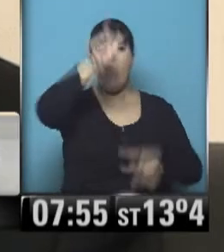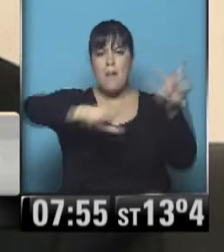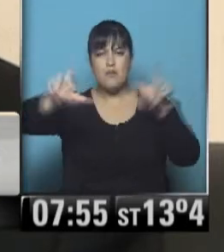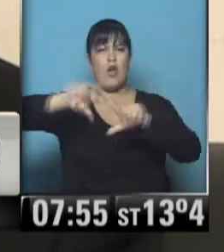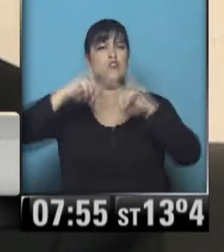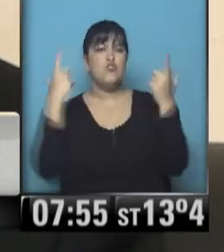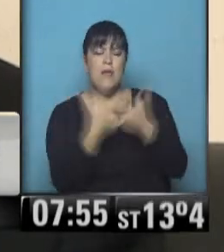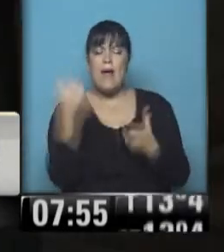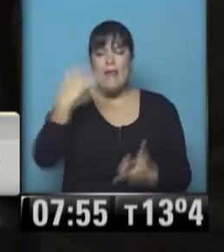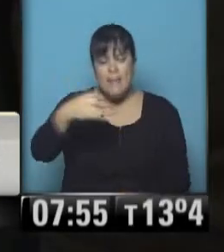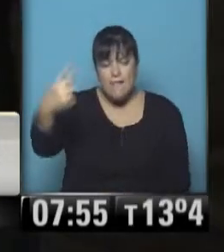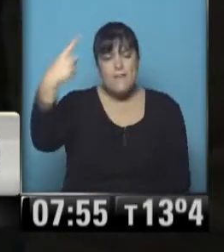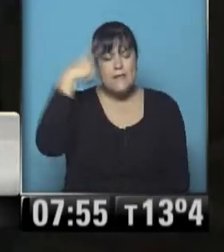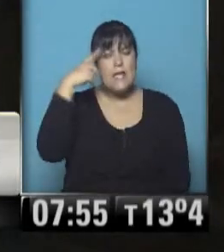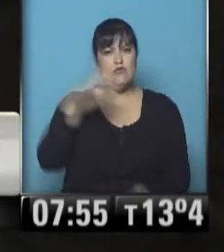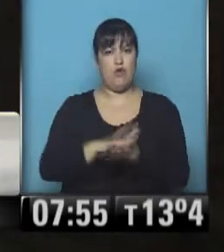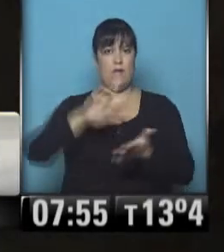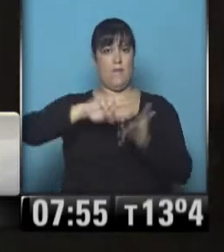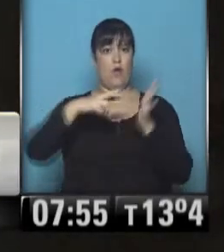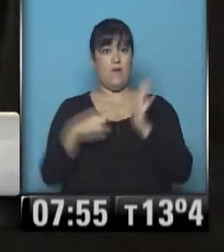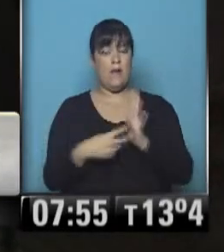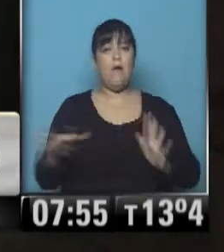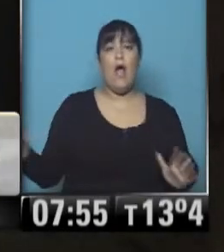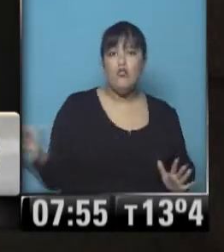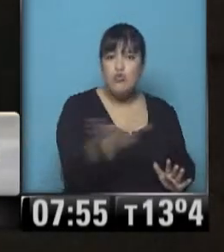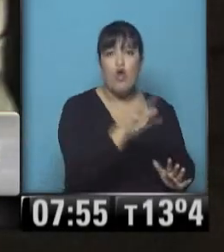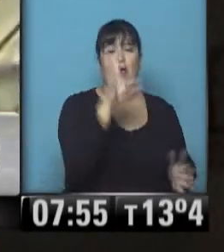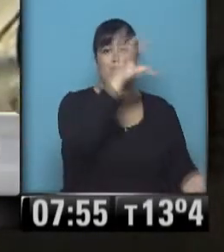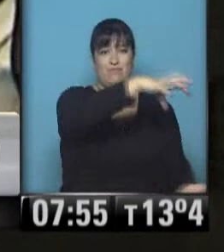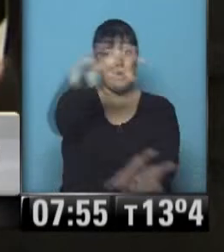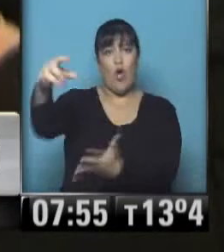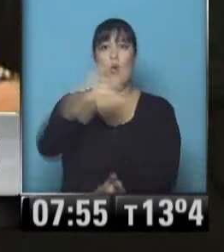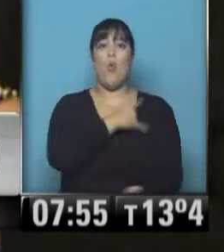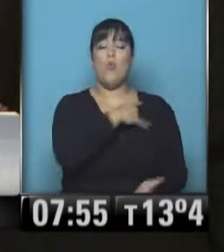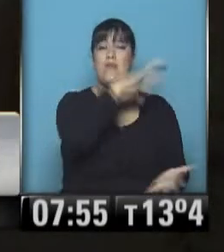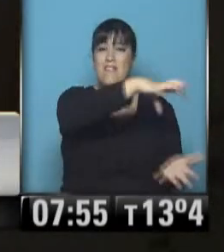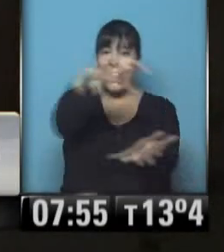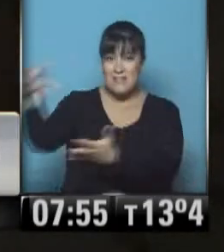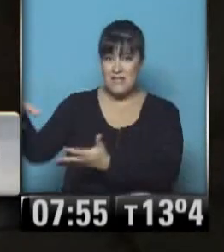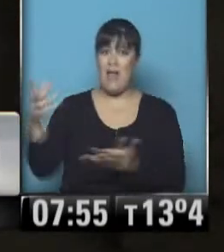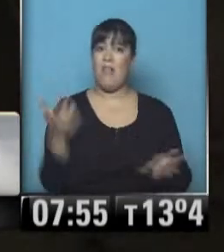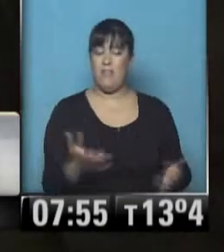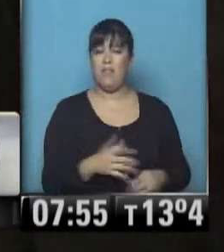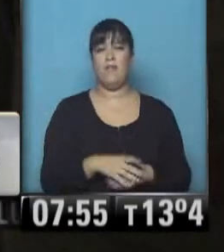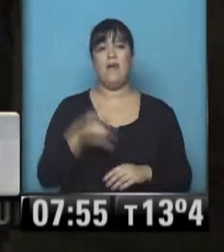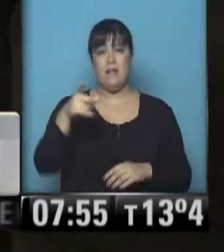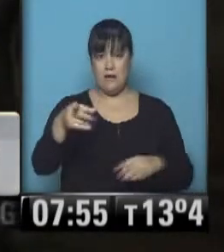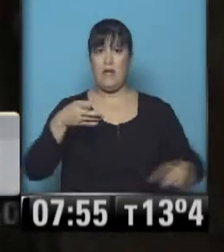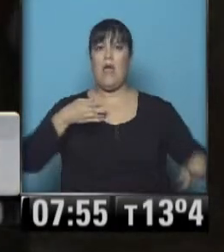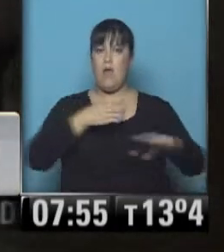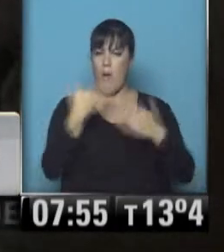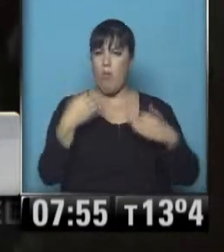sociedad de la problemática. Todas las universidades que presten atención e incluyan en